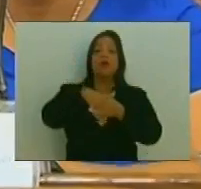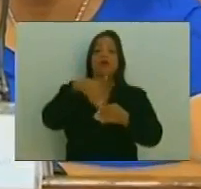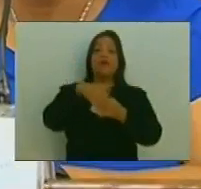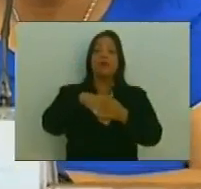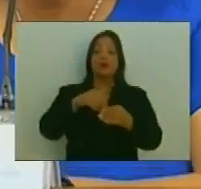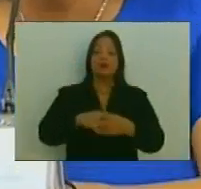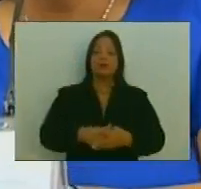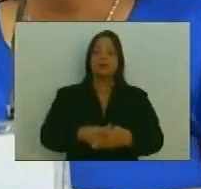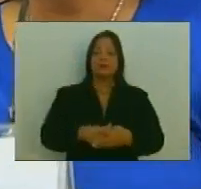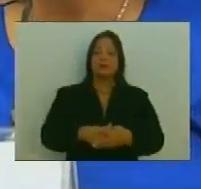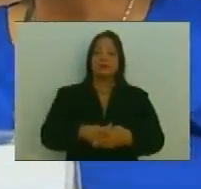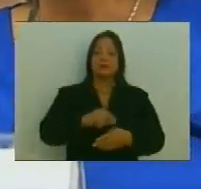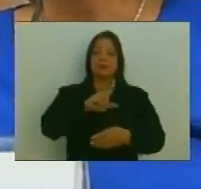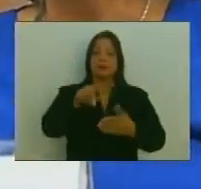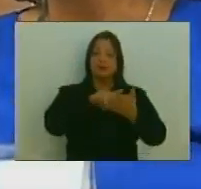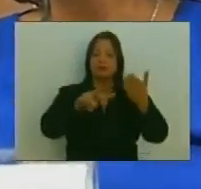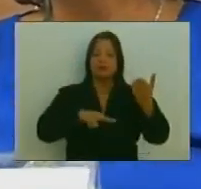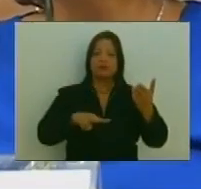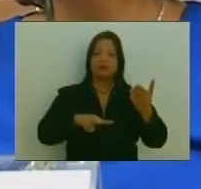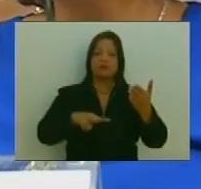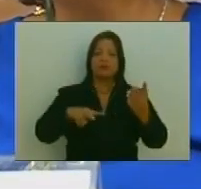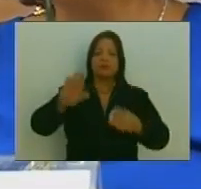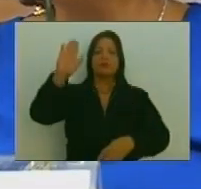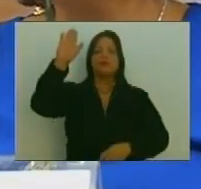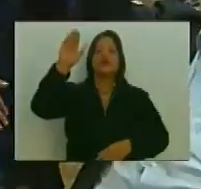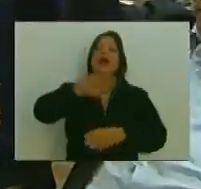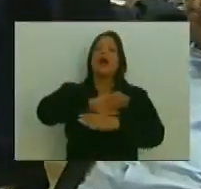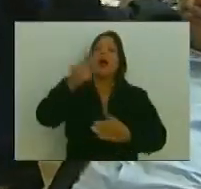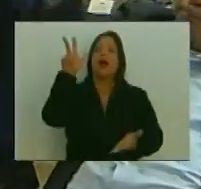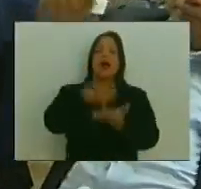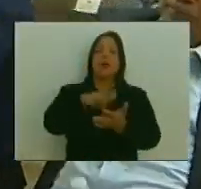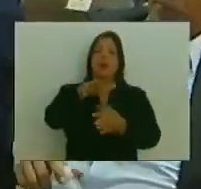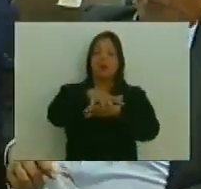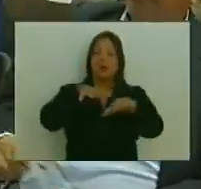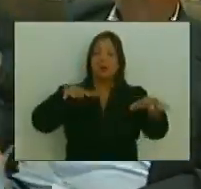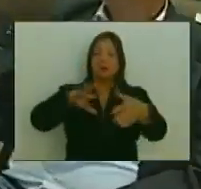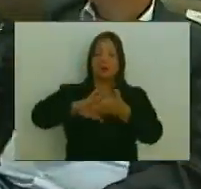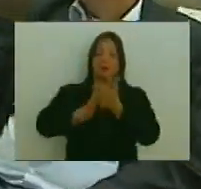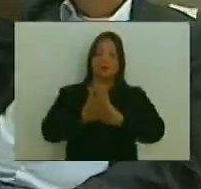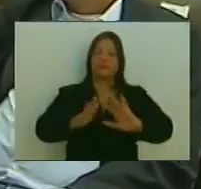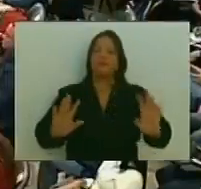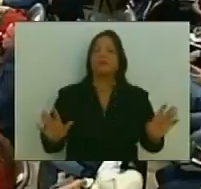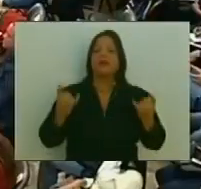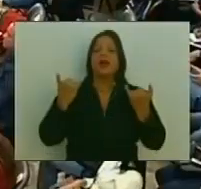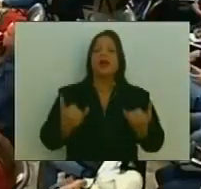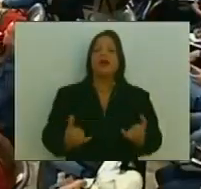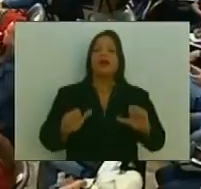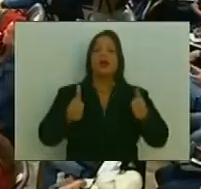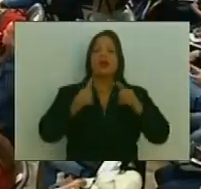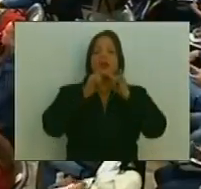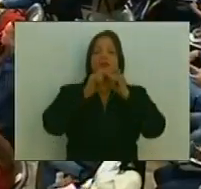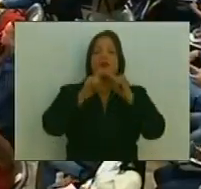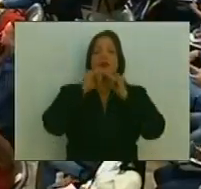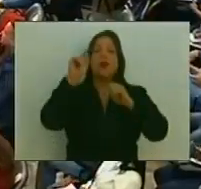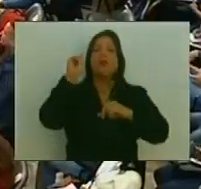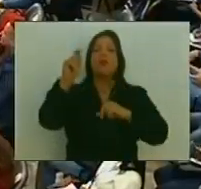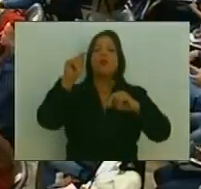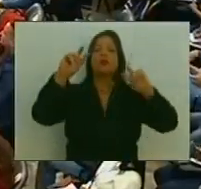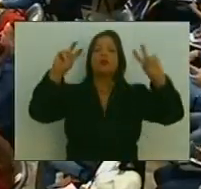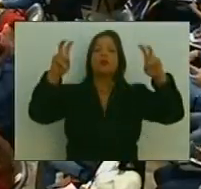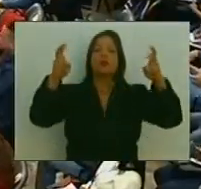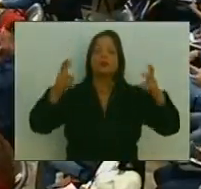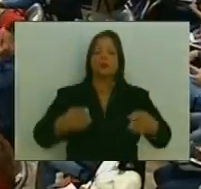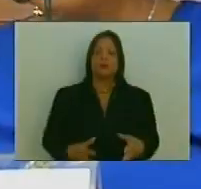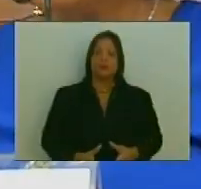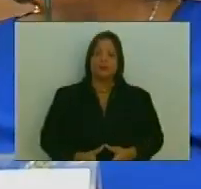orden del día leído por la subsecretaria. Aprobado. Ciudadano secretario, sírvase informar el primer punto del orden